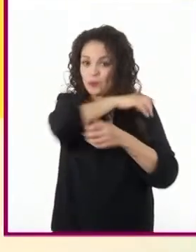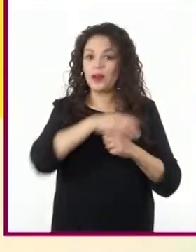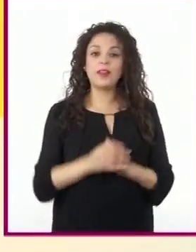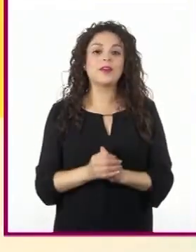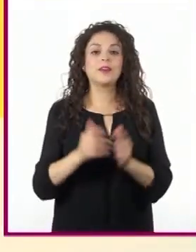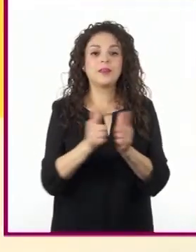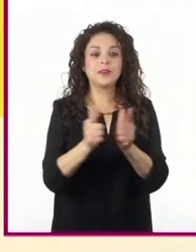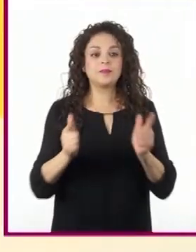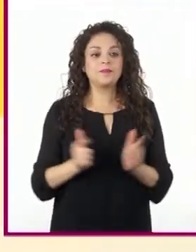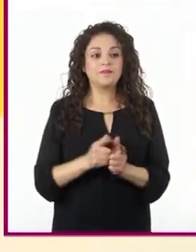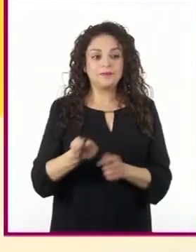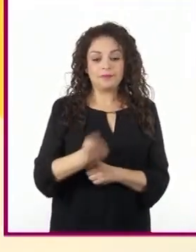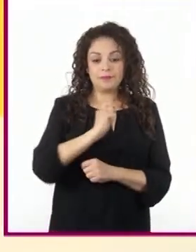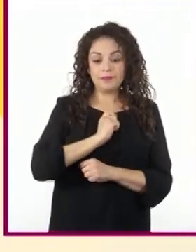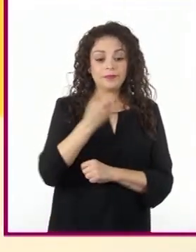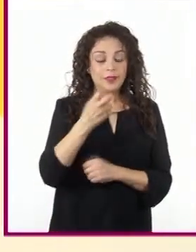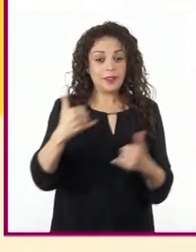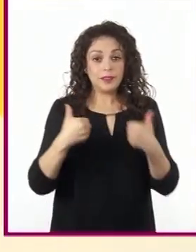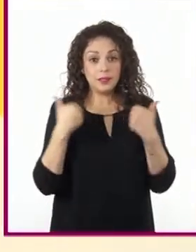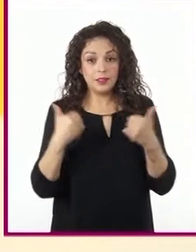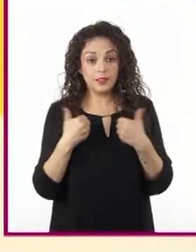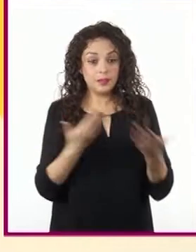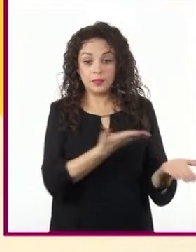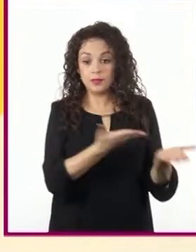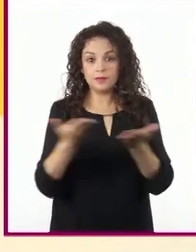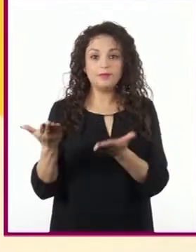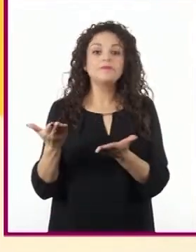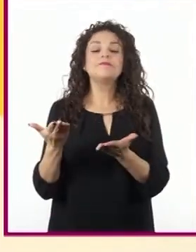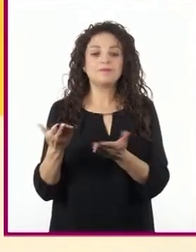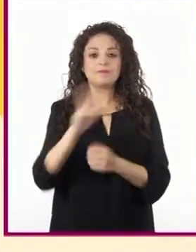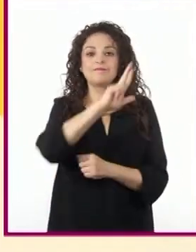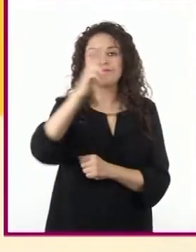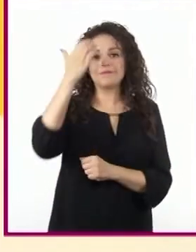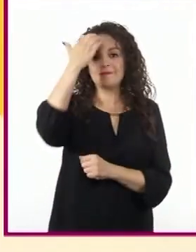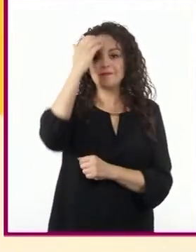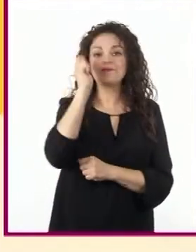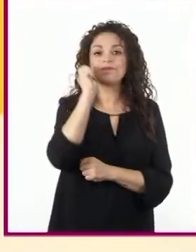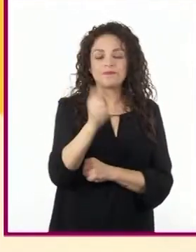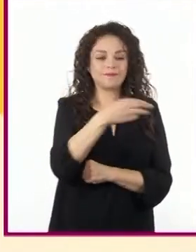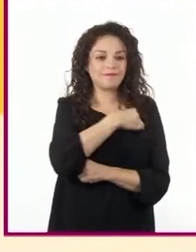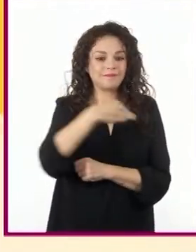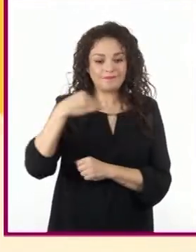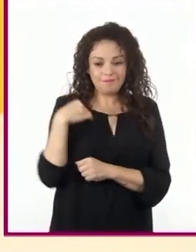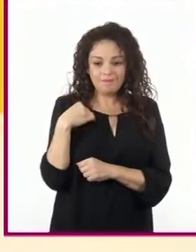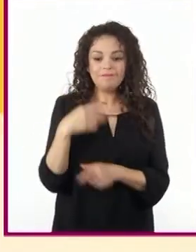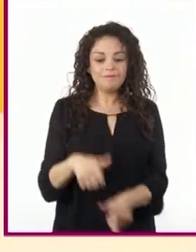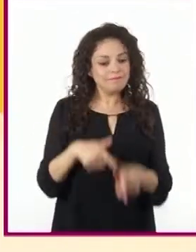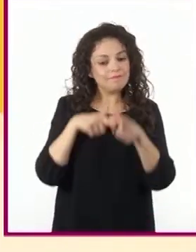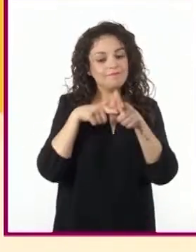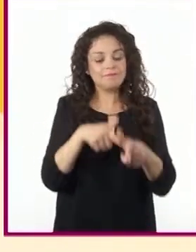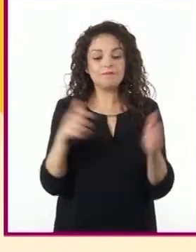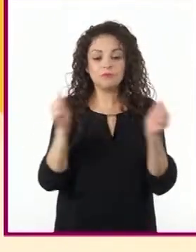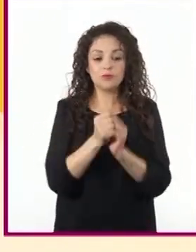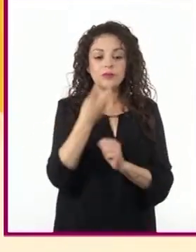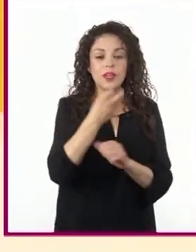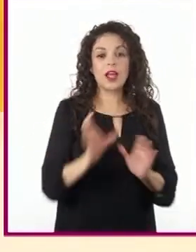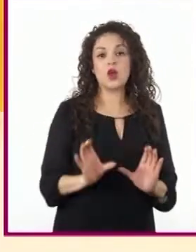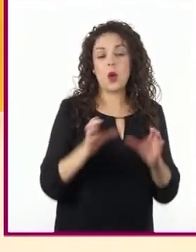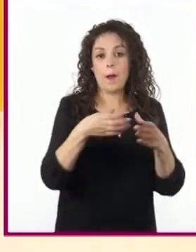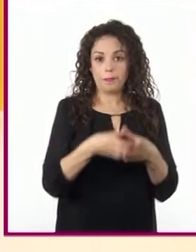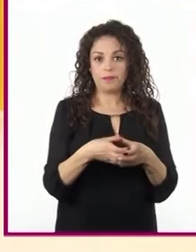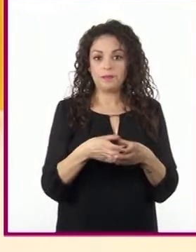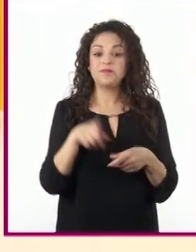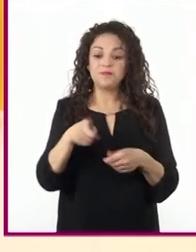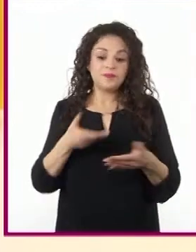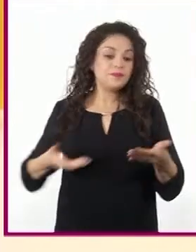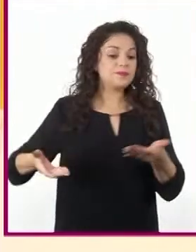los adolescentes son aquellos en los que se reconocen como miembros activos de dicha comunidad y con los que